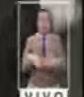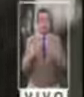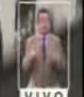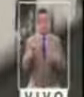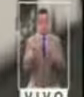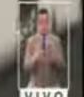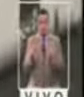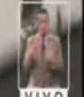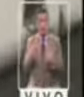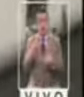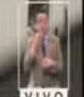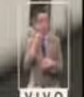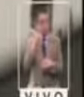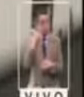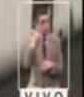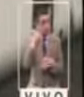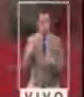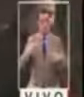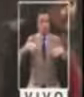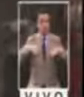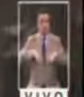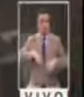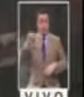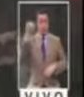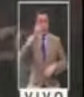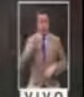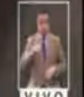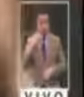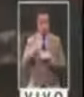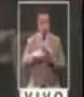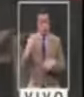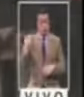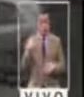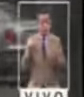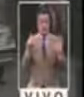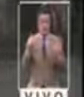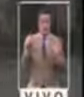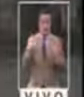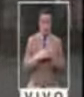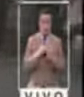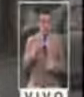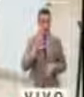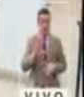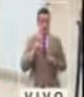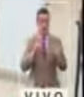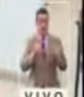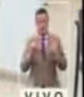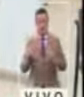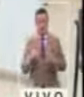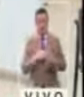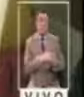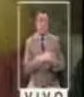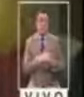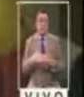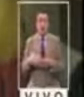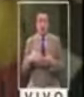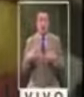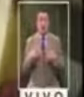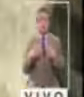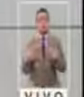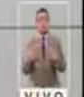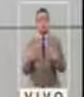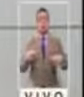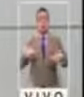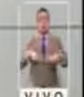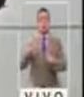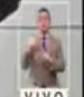también que las utilidades de las ISAPRES, que el año pasado alcanzaron a 70.577 millones de pesos, se reflejen